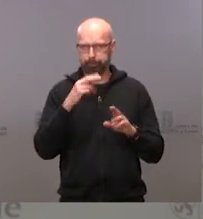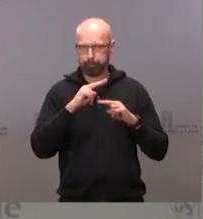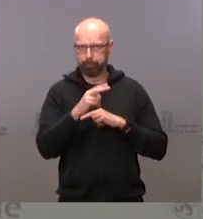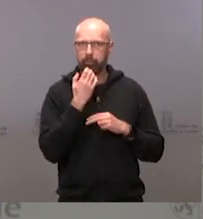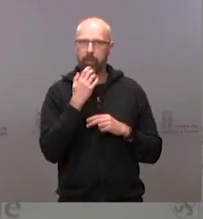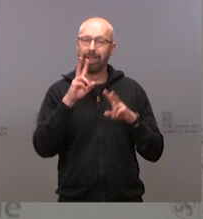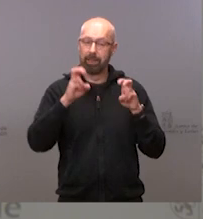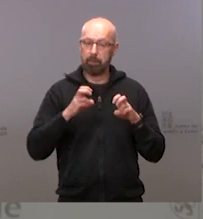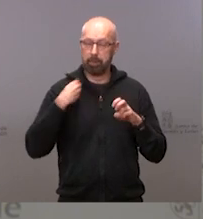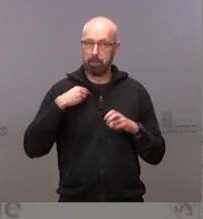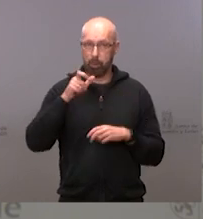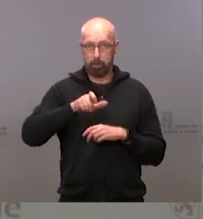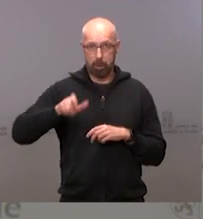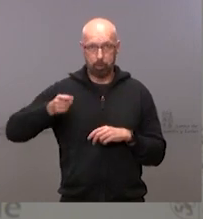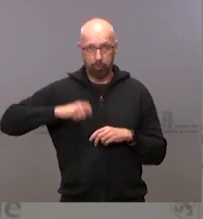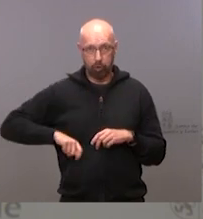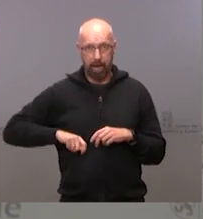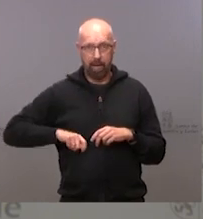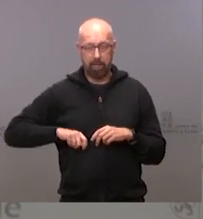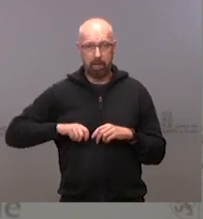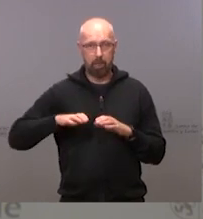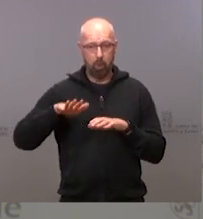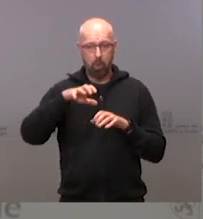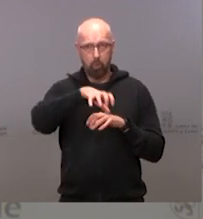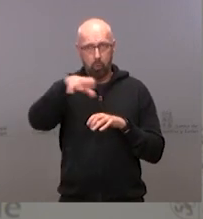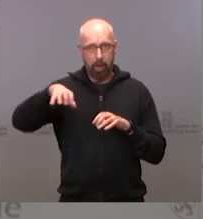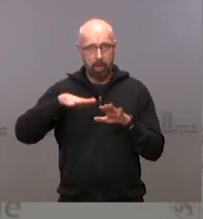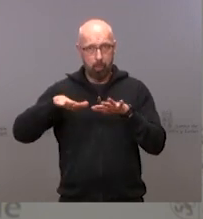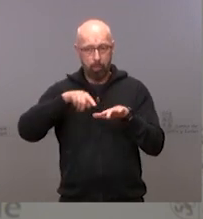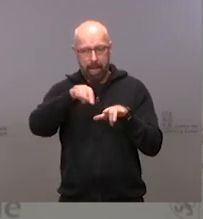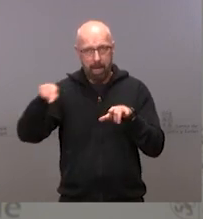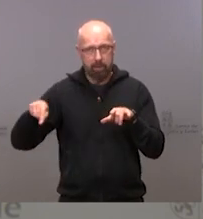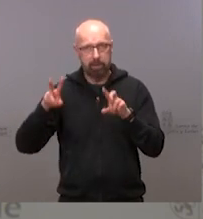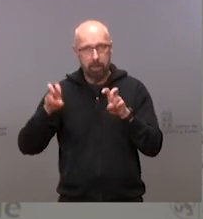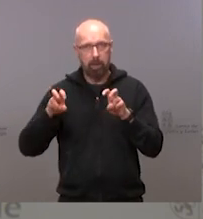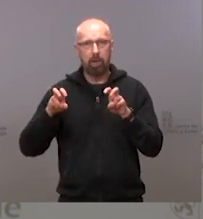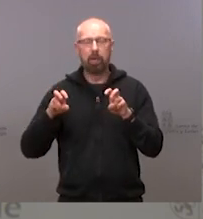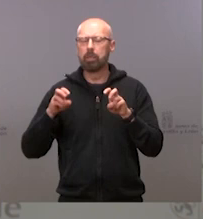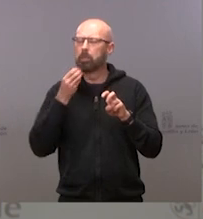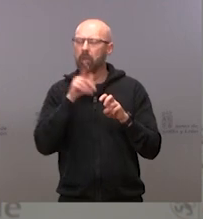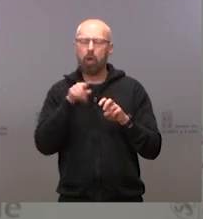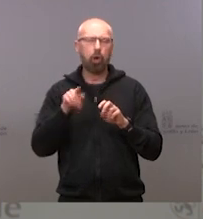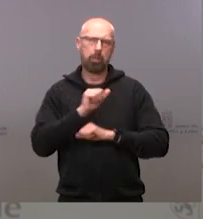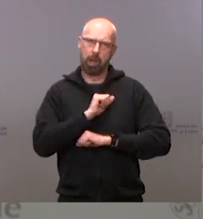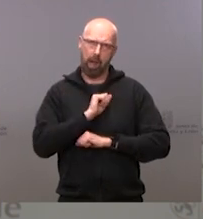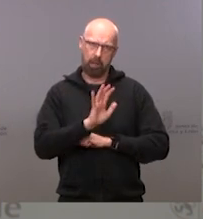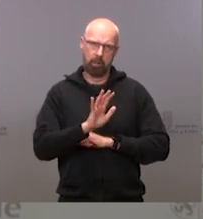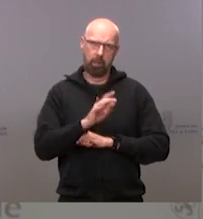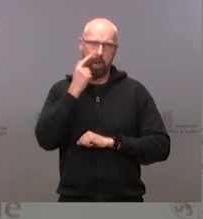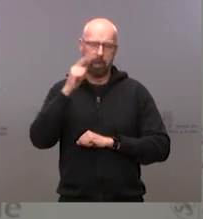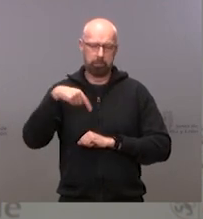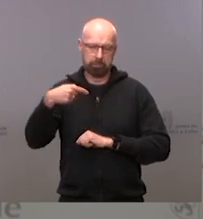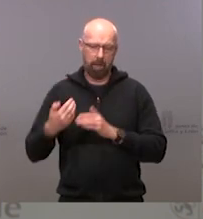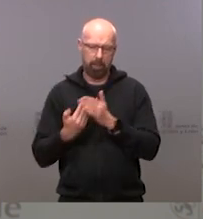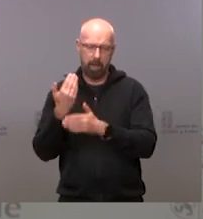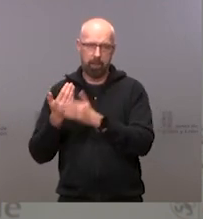el personal y respecto de las unidades móviles yo creo que lo mejor es que esperemos a que los próximos días el